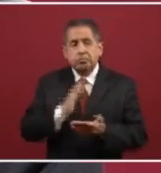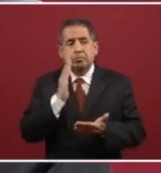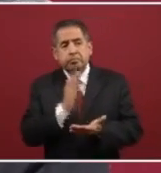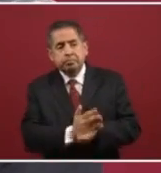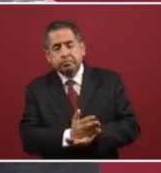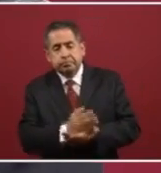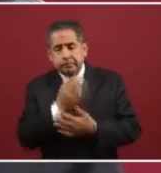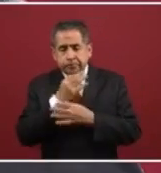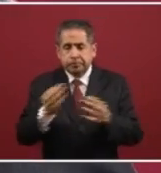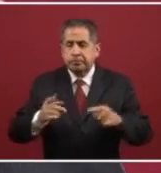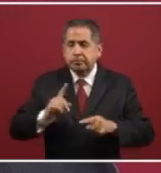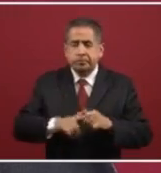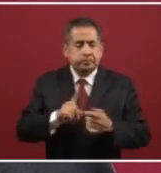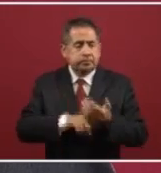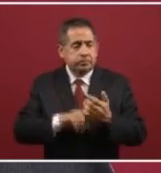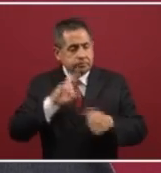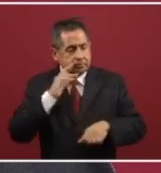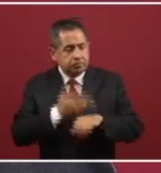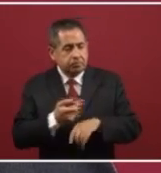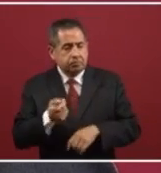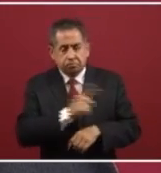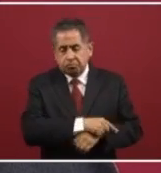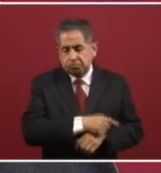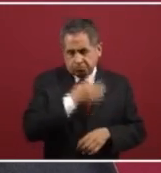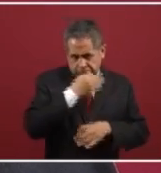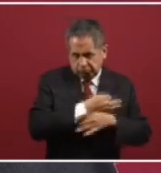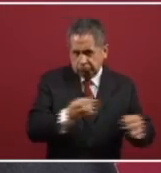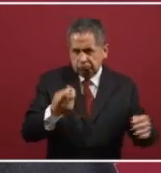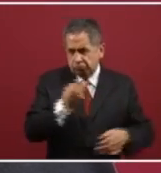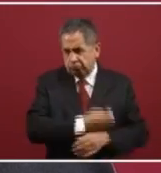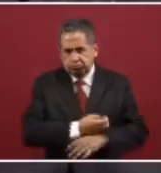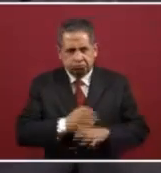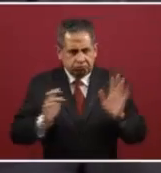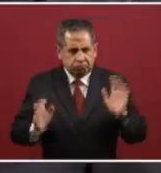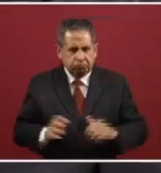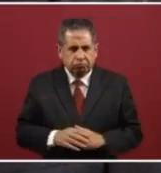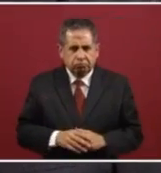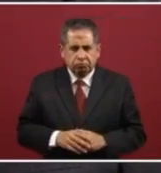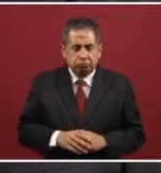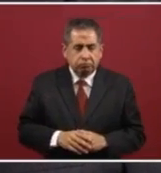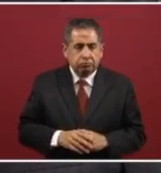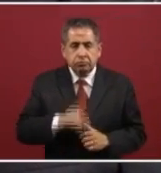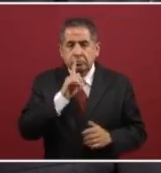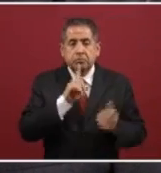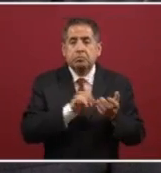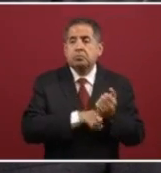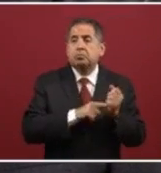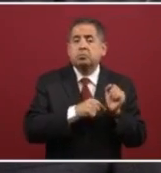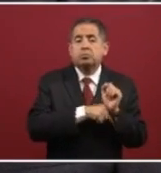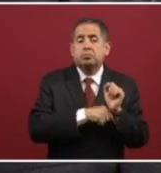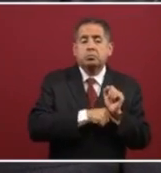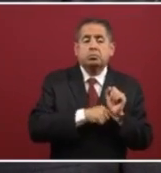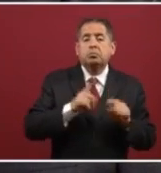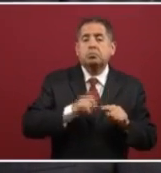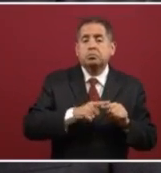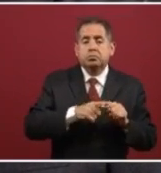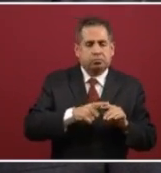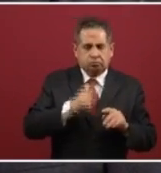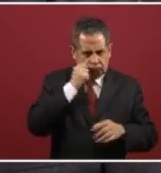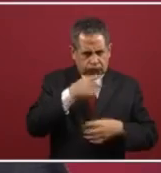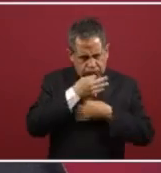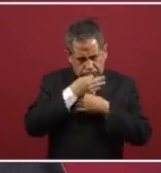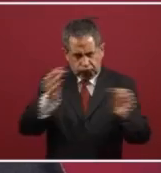y quiénes son los responsables en conferencia de prensa el presidente aprovechó para aclarar que el gobierno federal